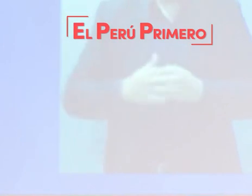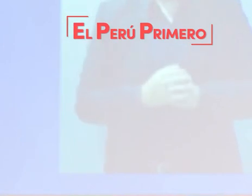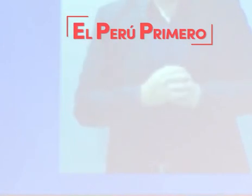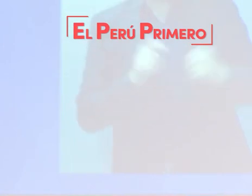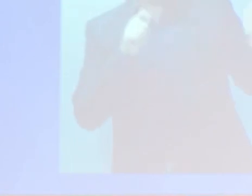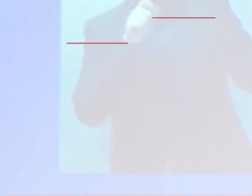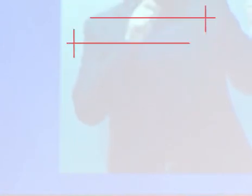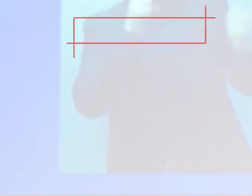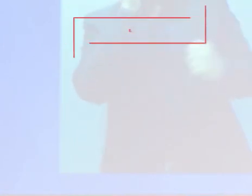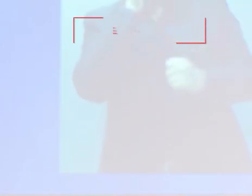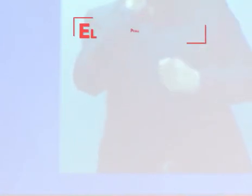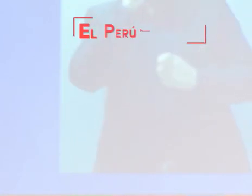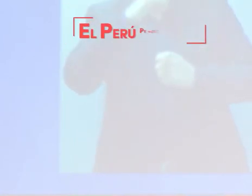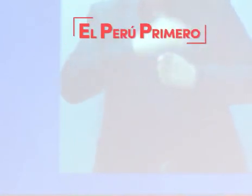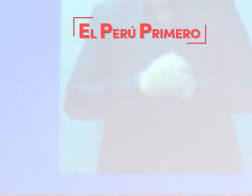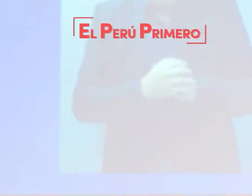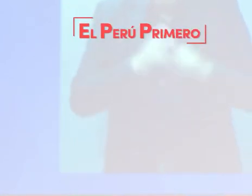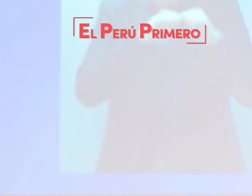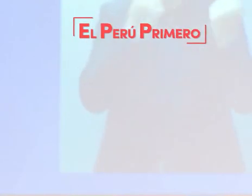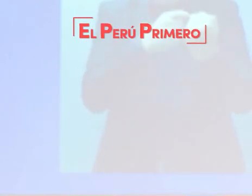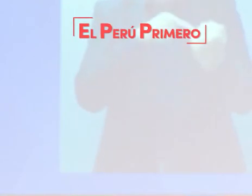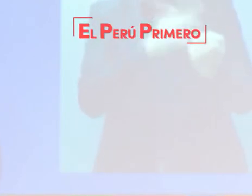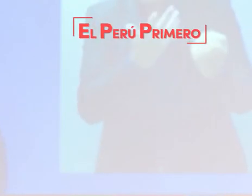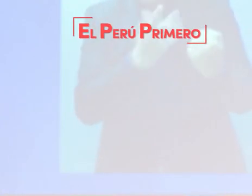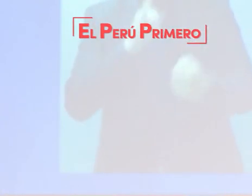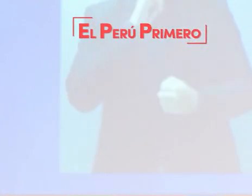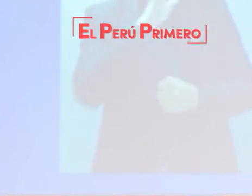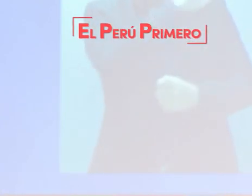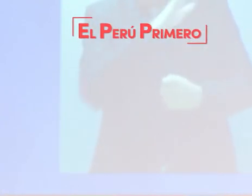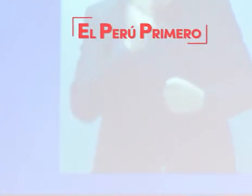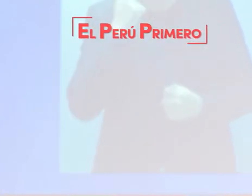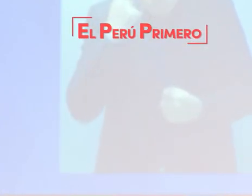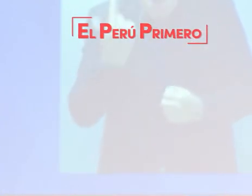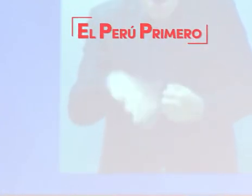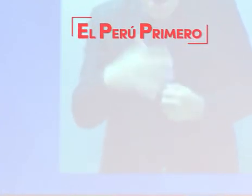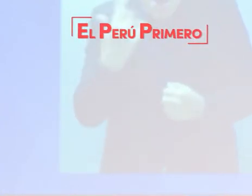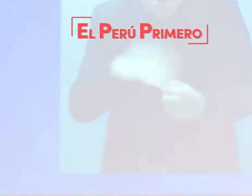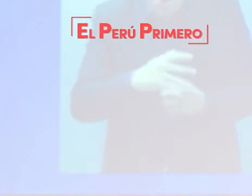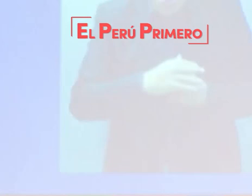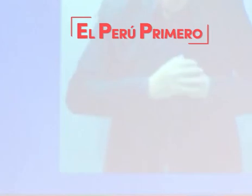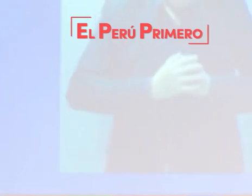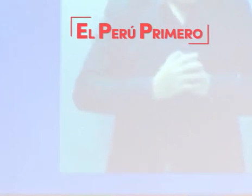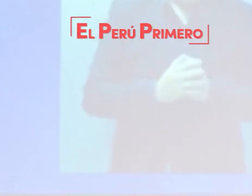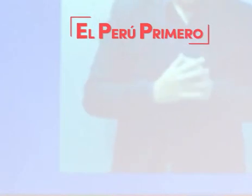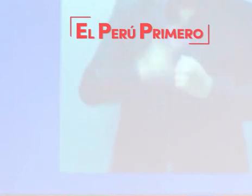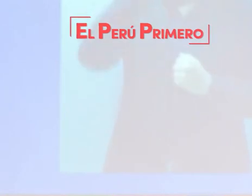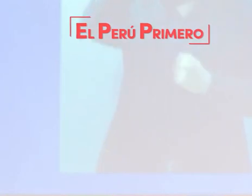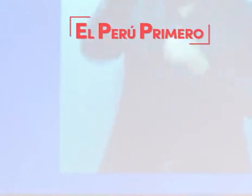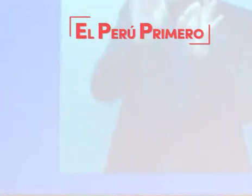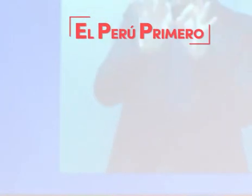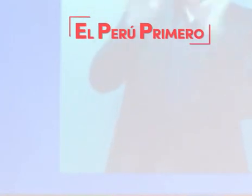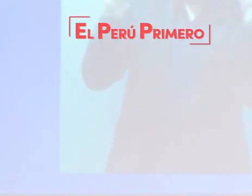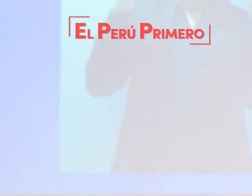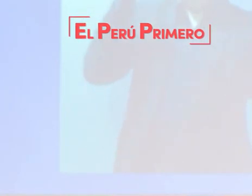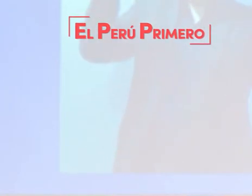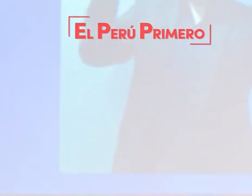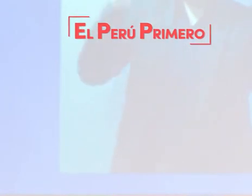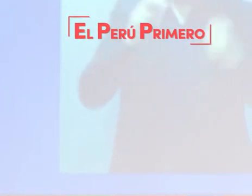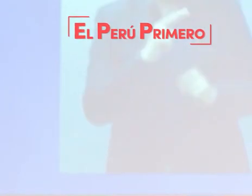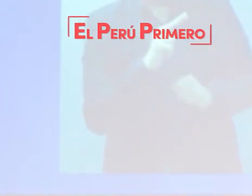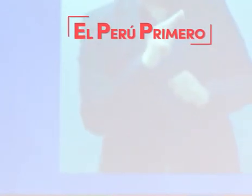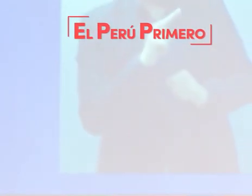tarea? Y es entonces que tenemos que sumar este esfuerzo. Es entonces en que debemos